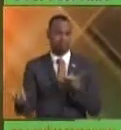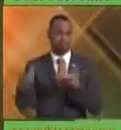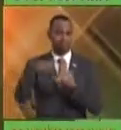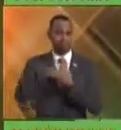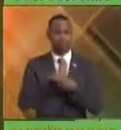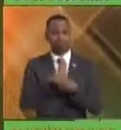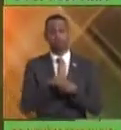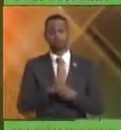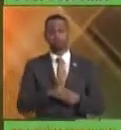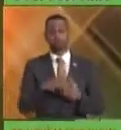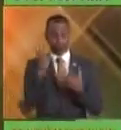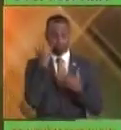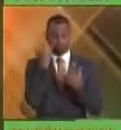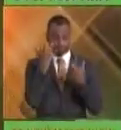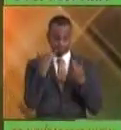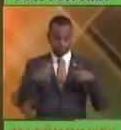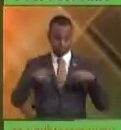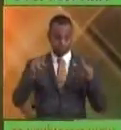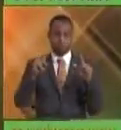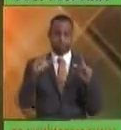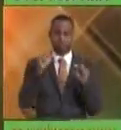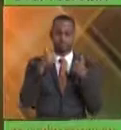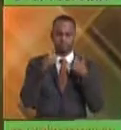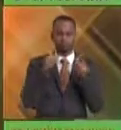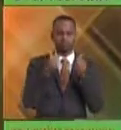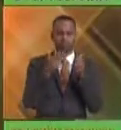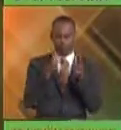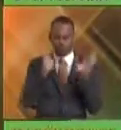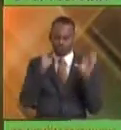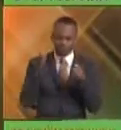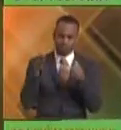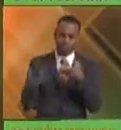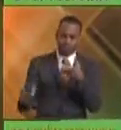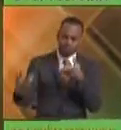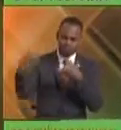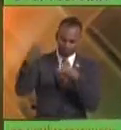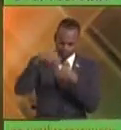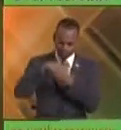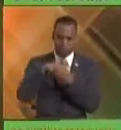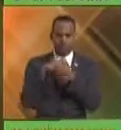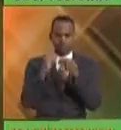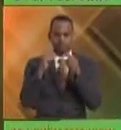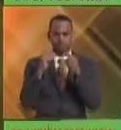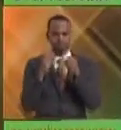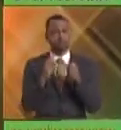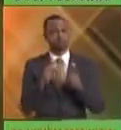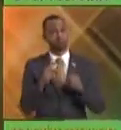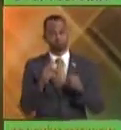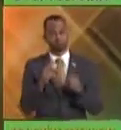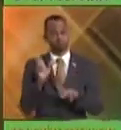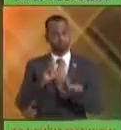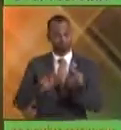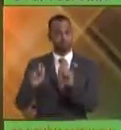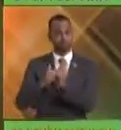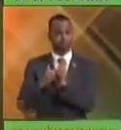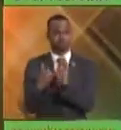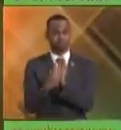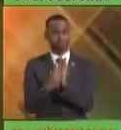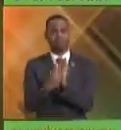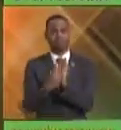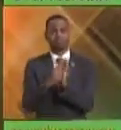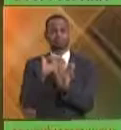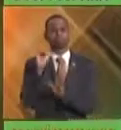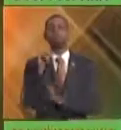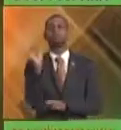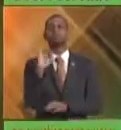tenemos que trabajar con un enfoque de inclusión hacia las personas con discapacidad esta iniciativa además se